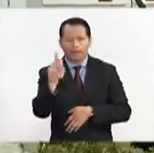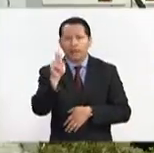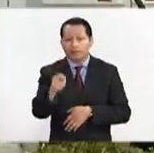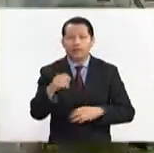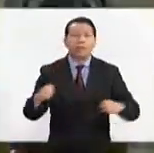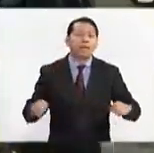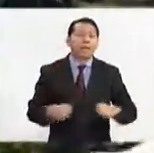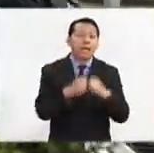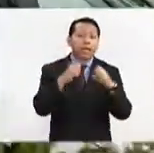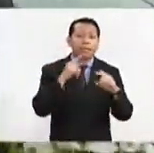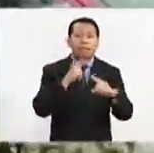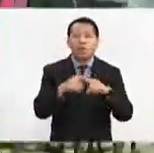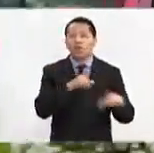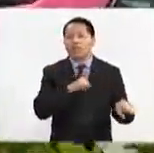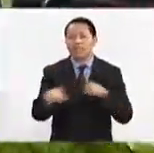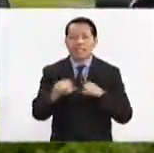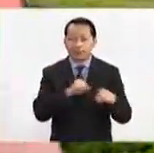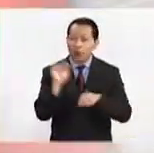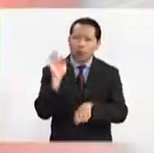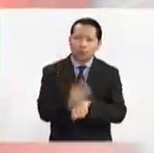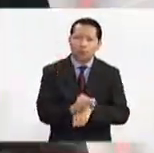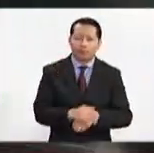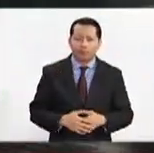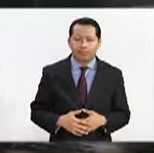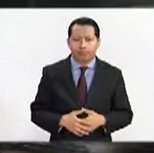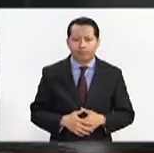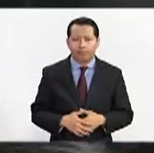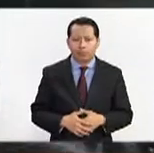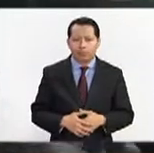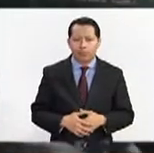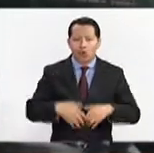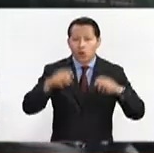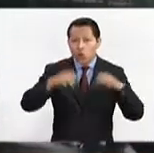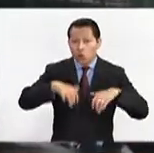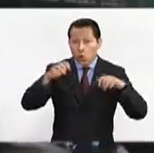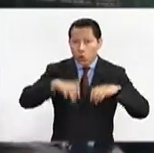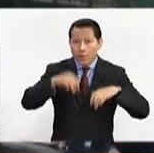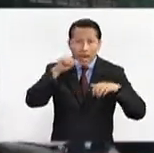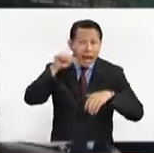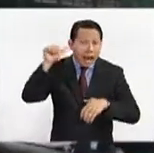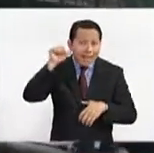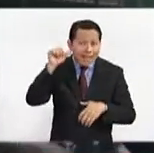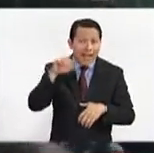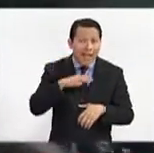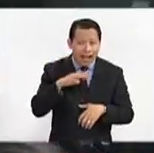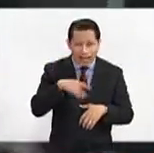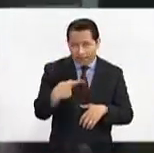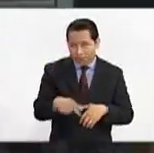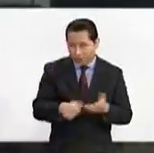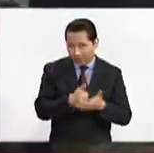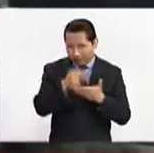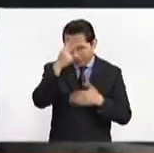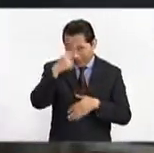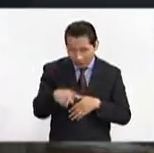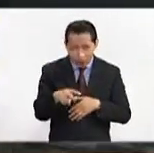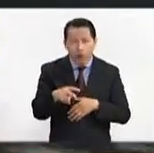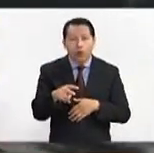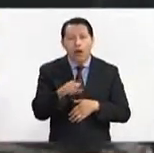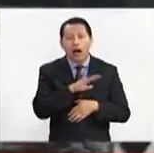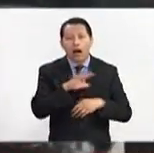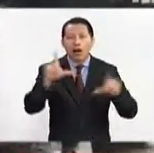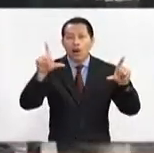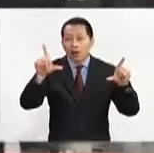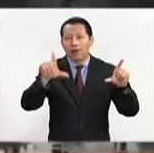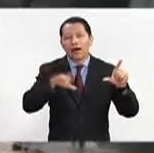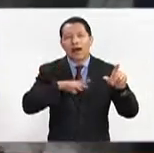la contingencia por los sismos. Las lluvias que se registraron ayer en la capital del país provocaron la caída de